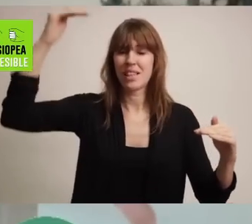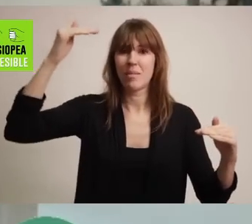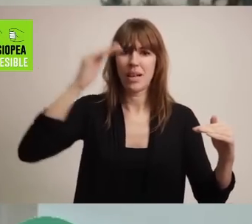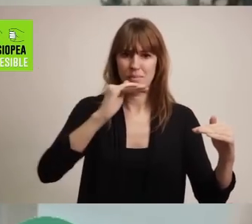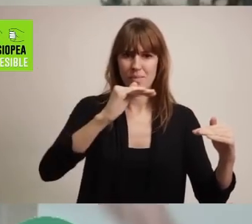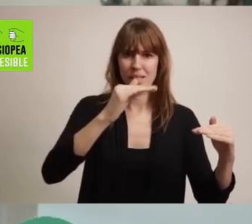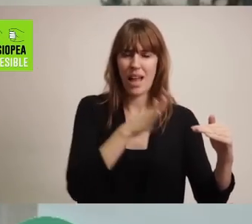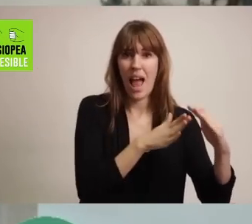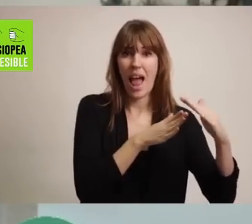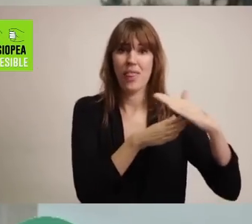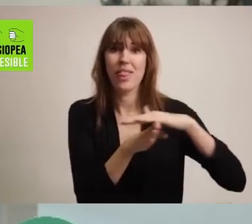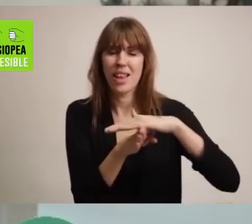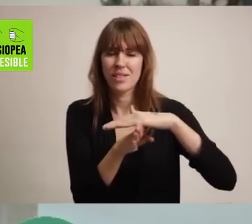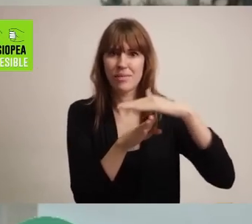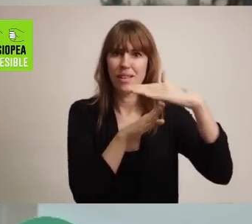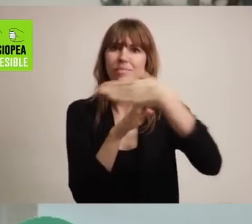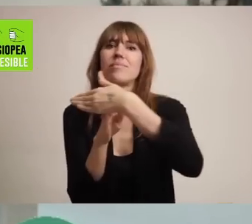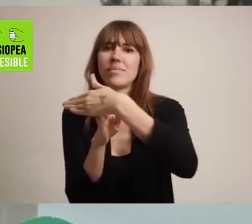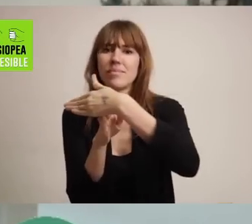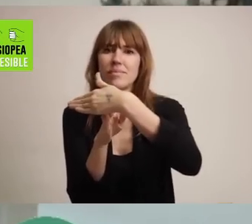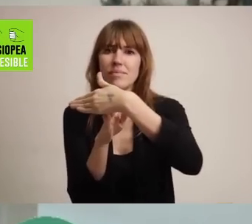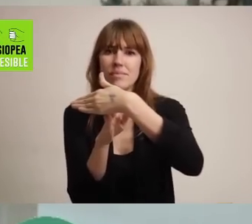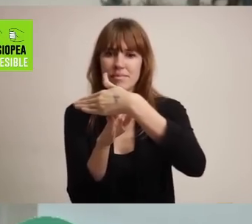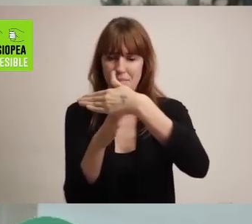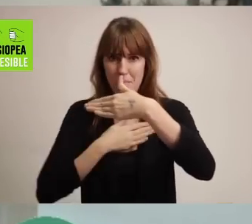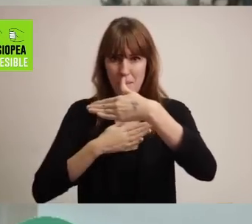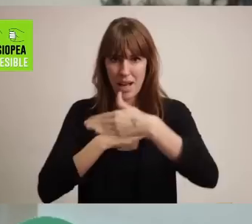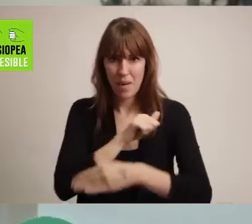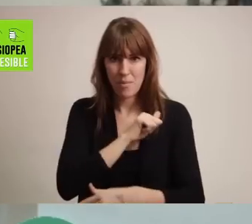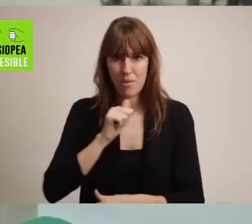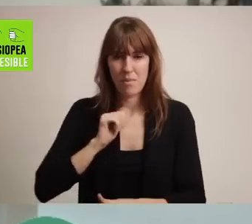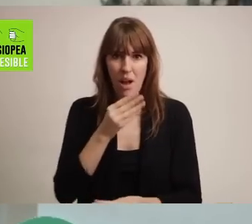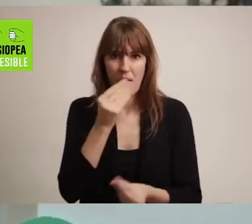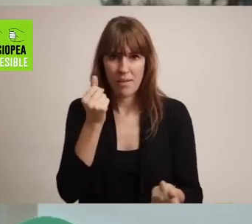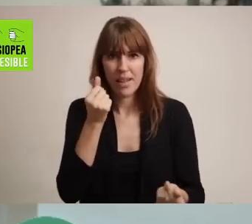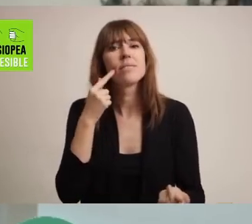acceso? Porque nos hemos olvidado de ella, que es la nuestra.